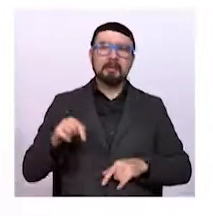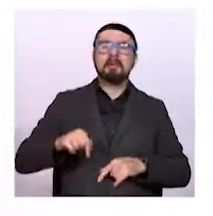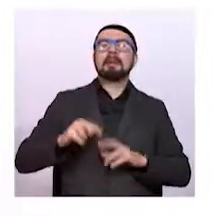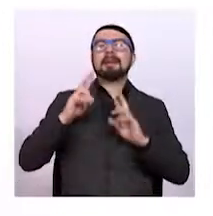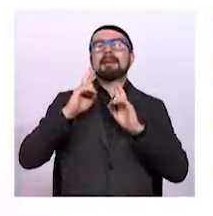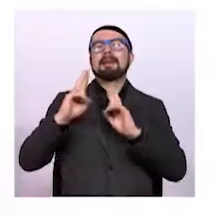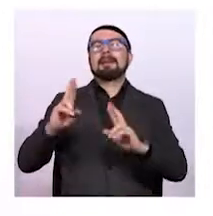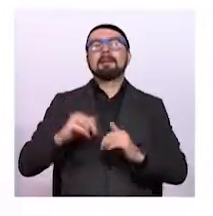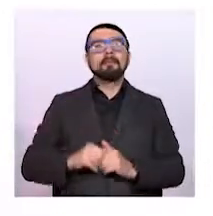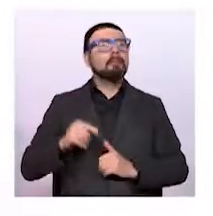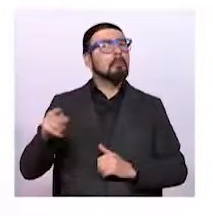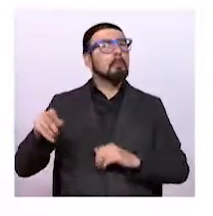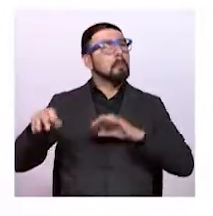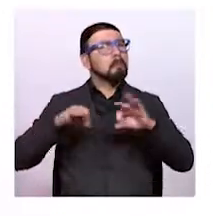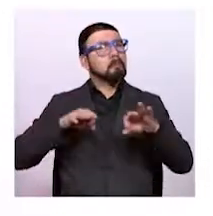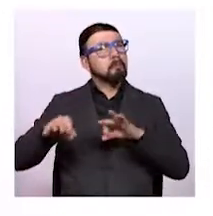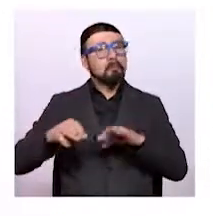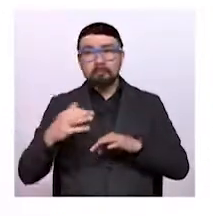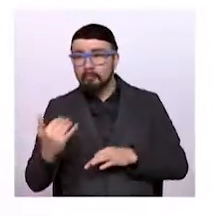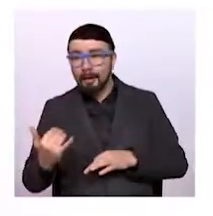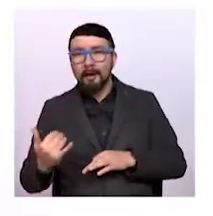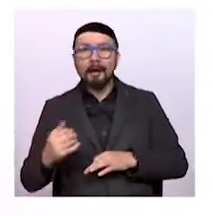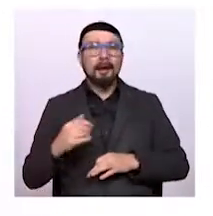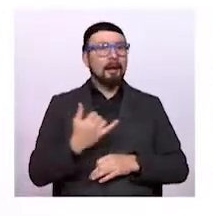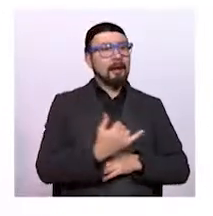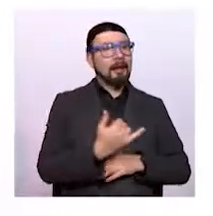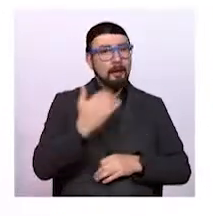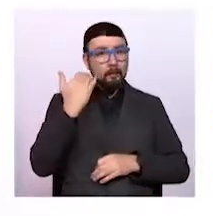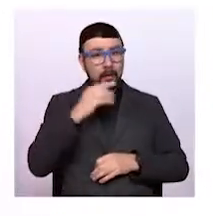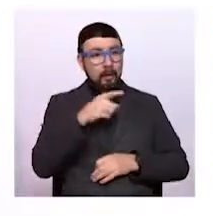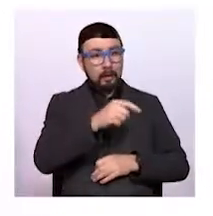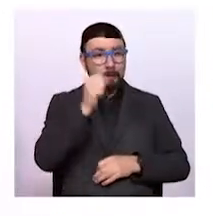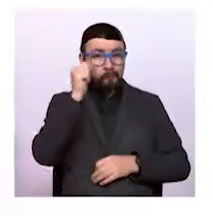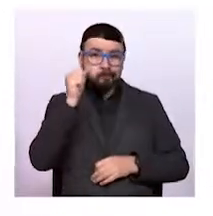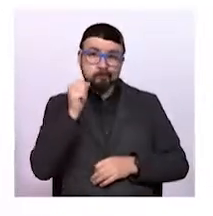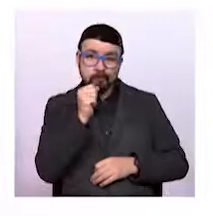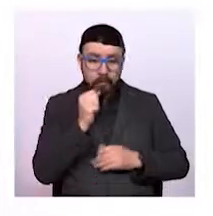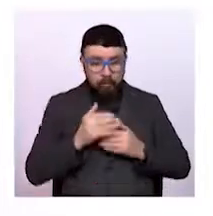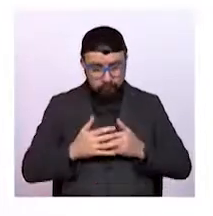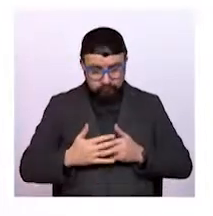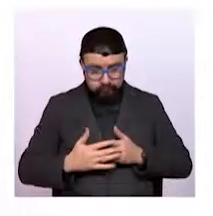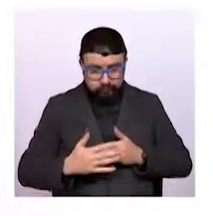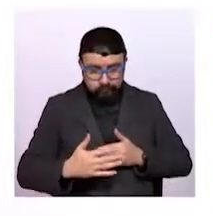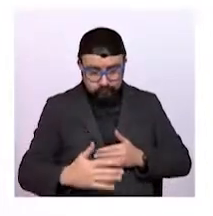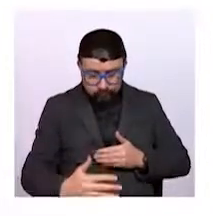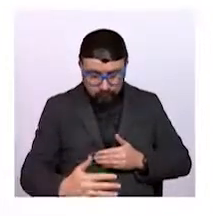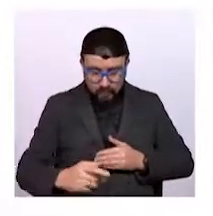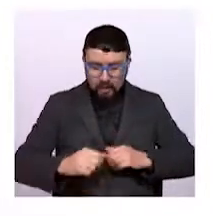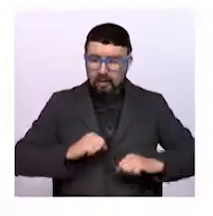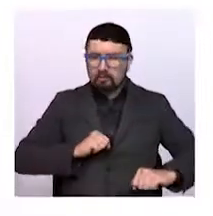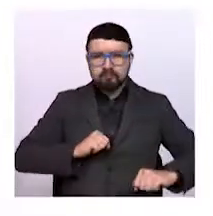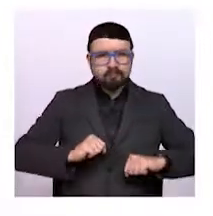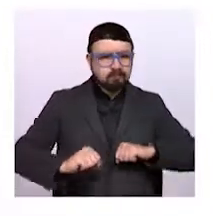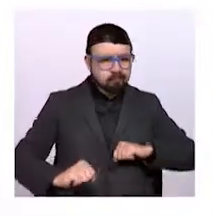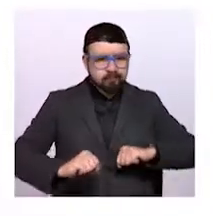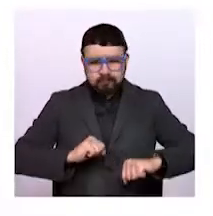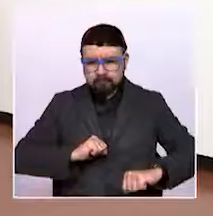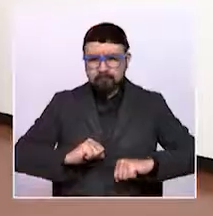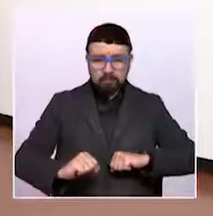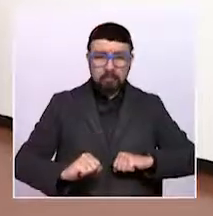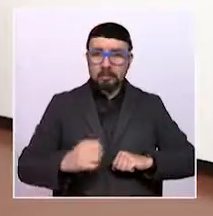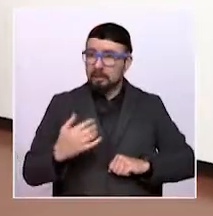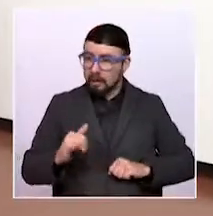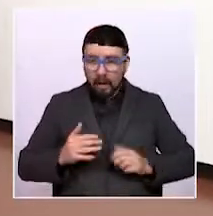acerca de los ejercicios durante el embarazo y después del parto doctora